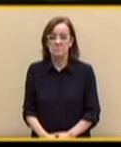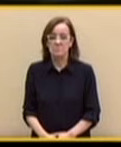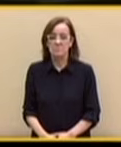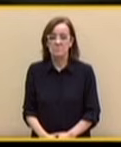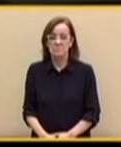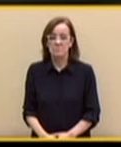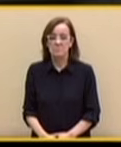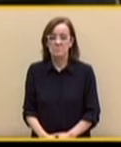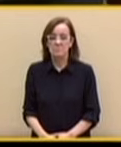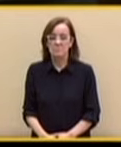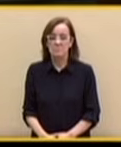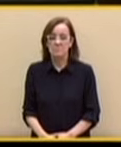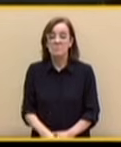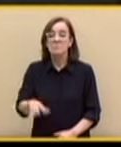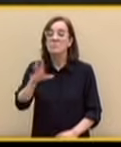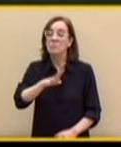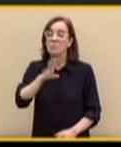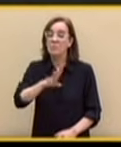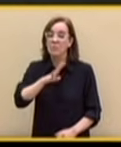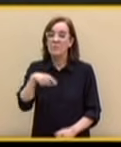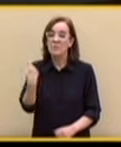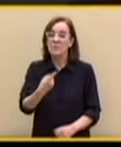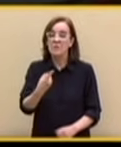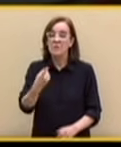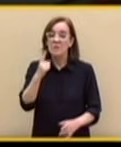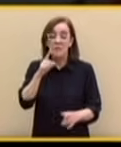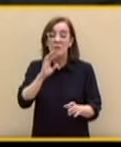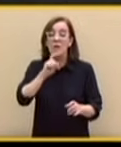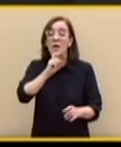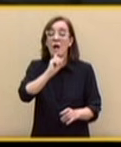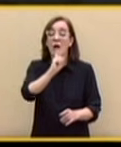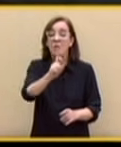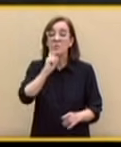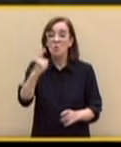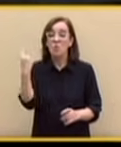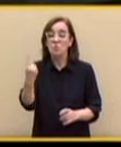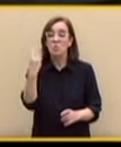Señorías, les ruego, por favor, si no los tendré que llamar al orden uno a uno.